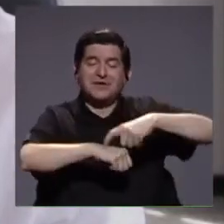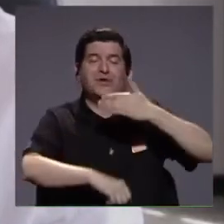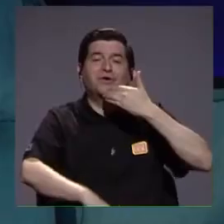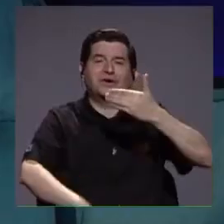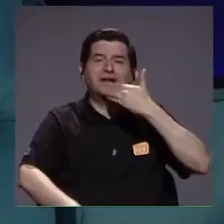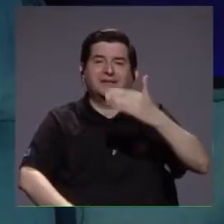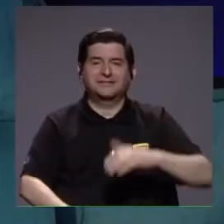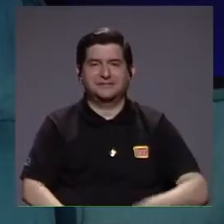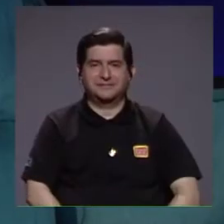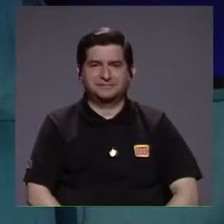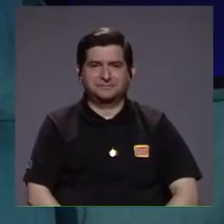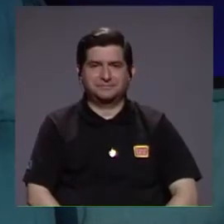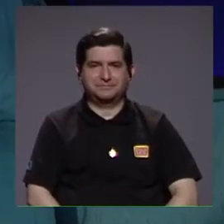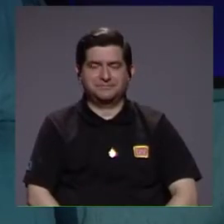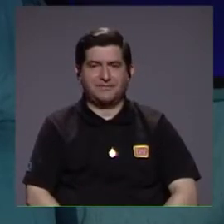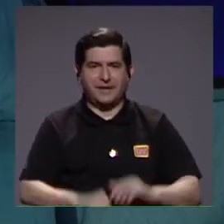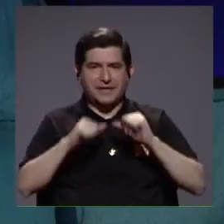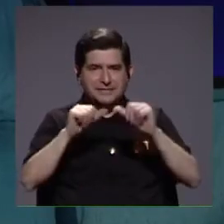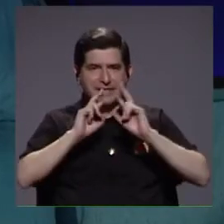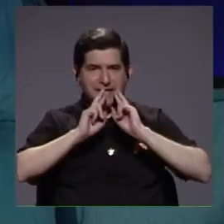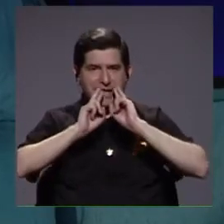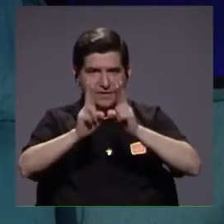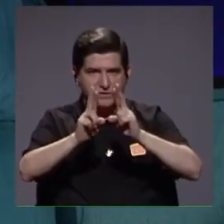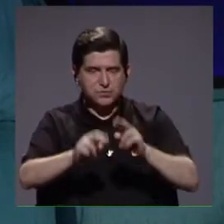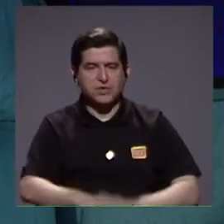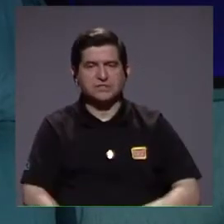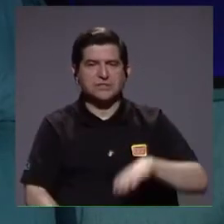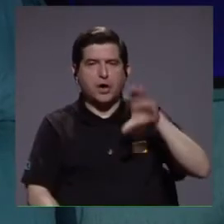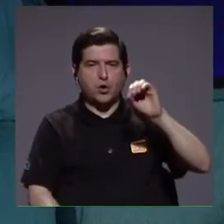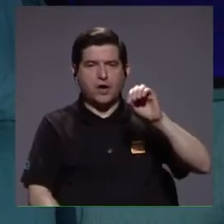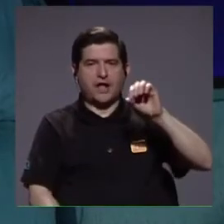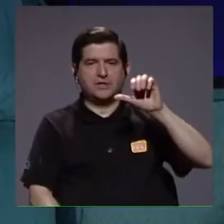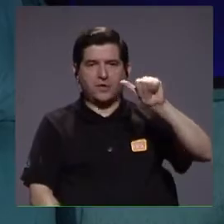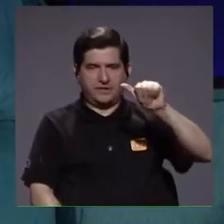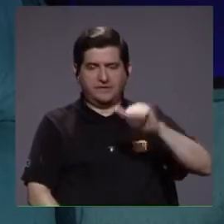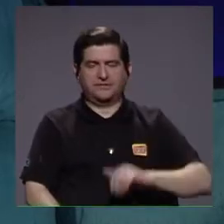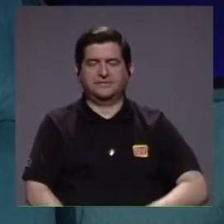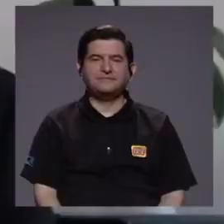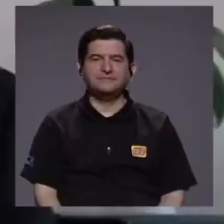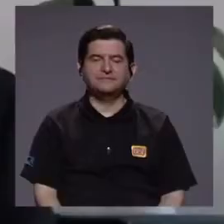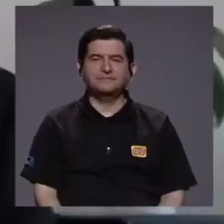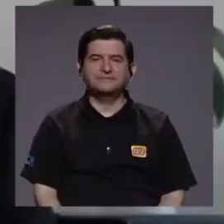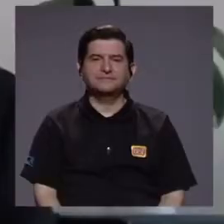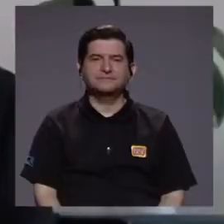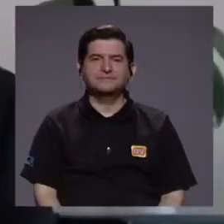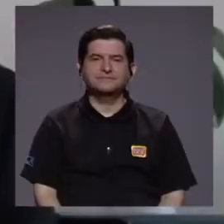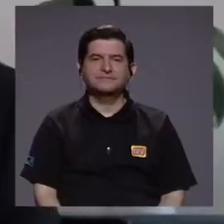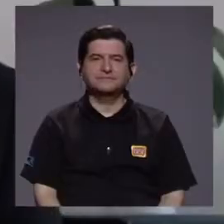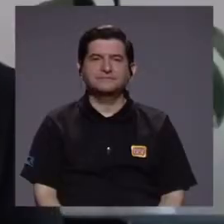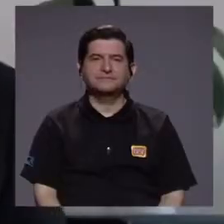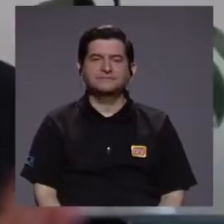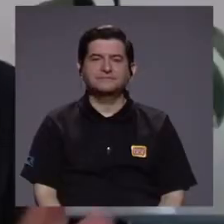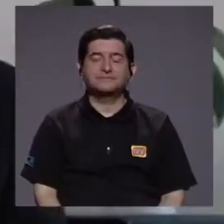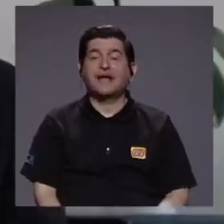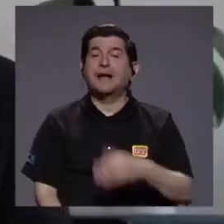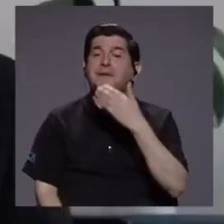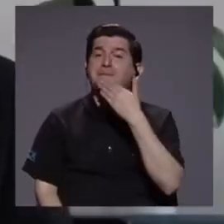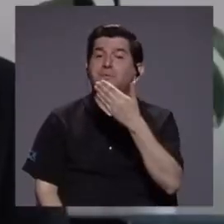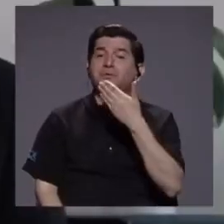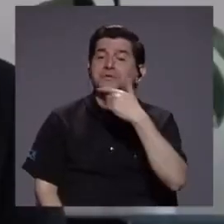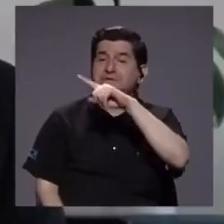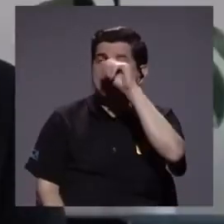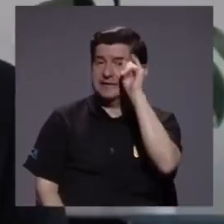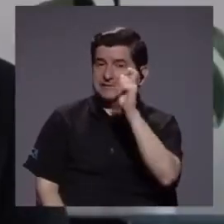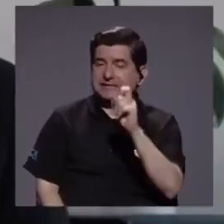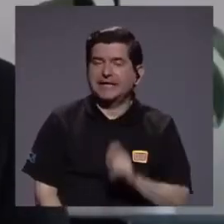tiempo, muchas gracias. Continuamos con la respuesta del señor Orlando Arrieta. Muchas gracias por la